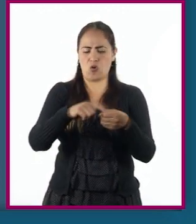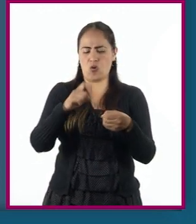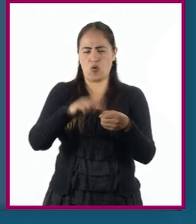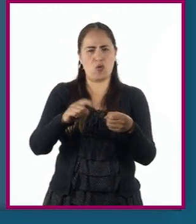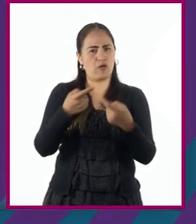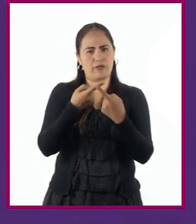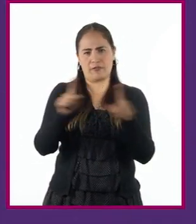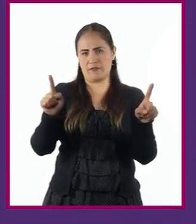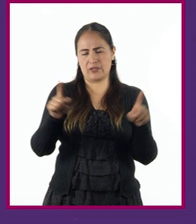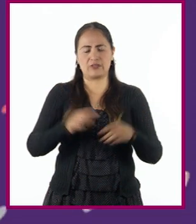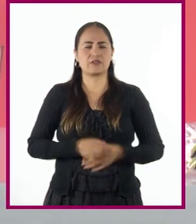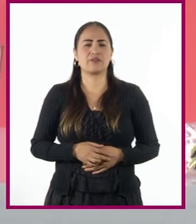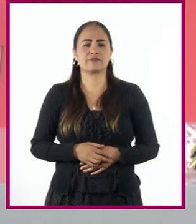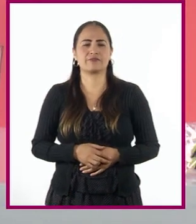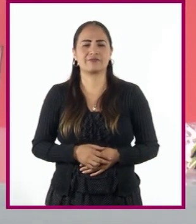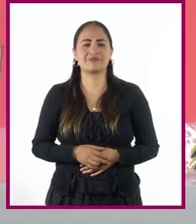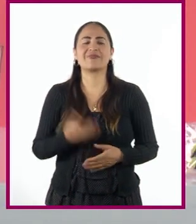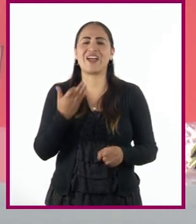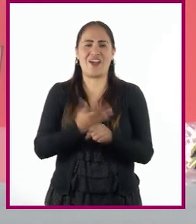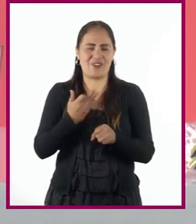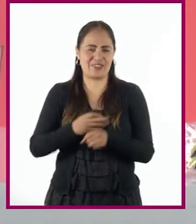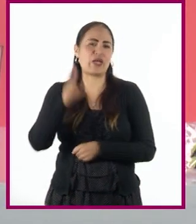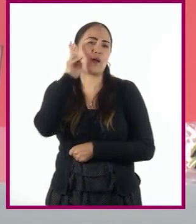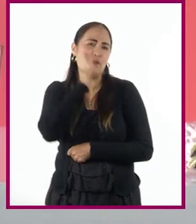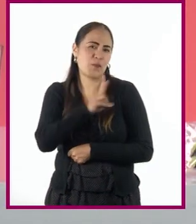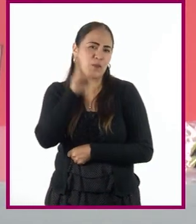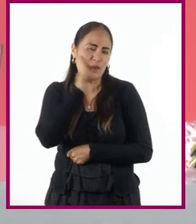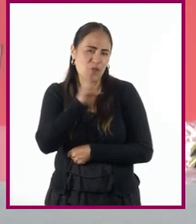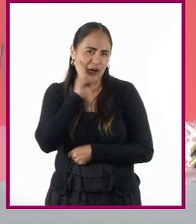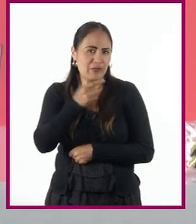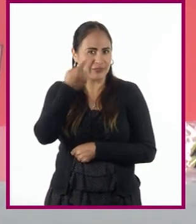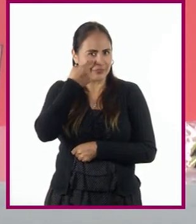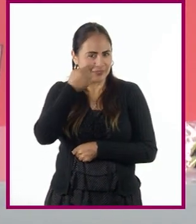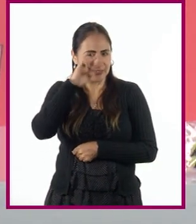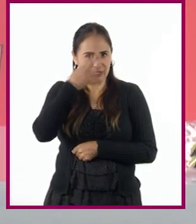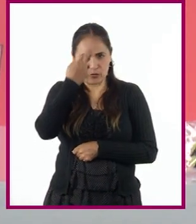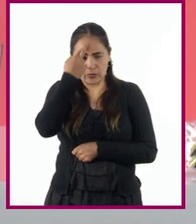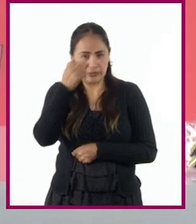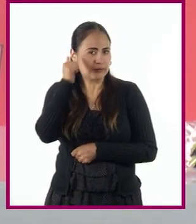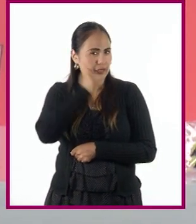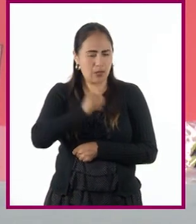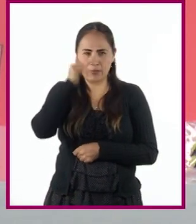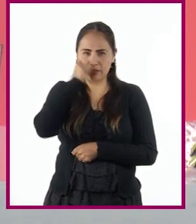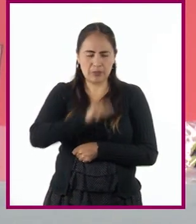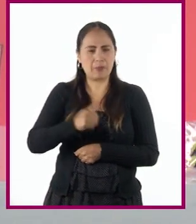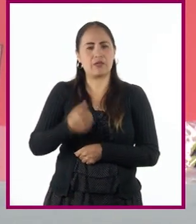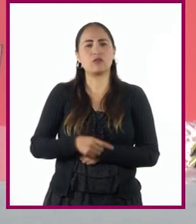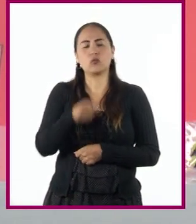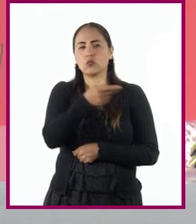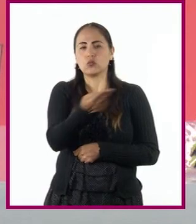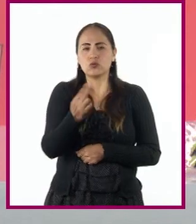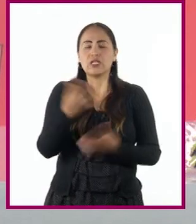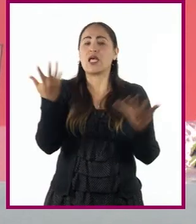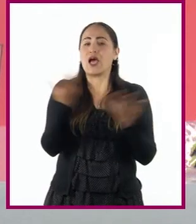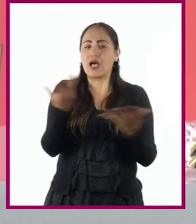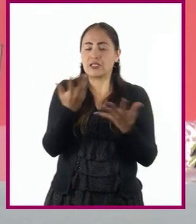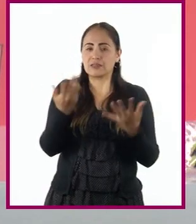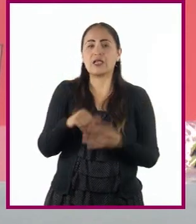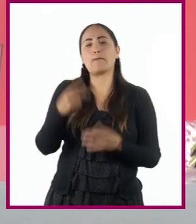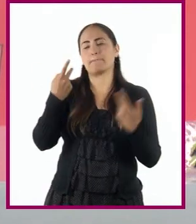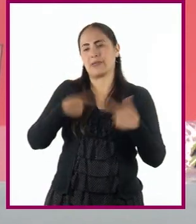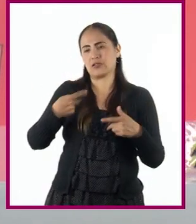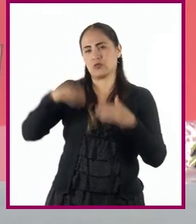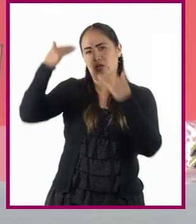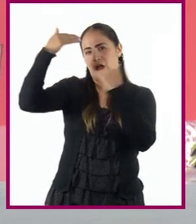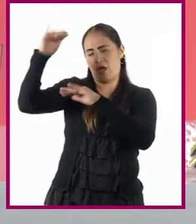distinto. Es momento de experimentar. Recuerden que en cualquier actividad experimental que realicen deben estar acompañados de un